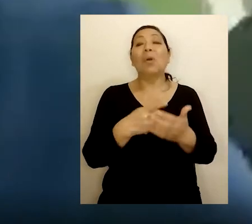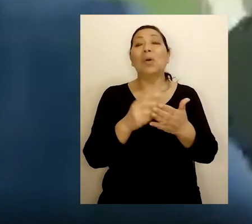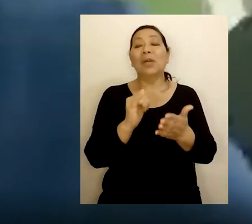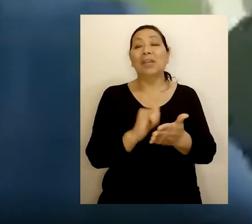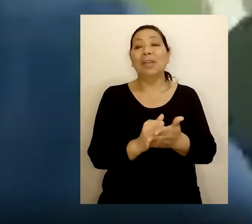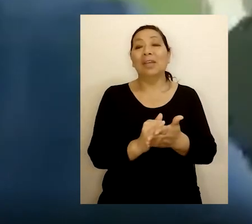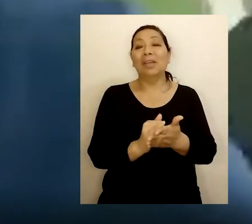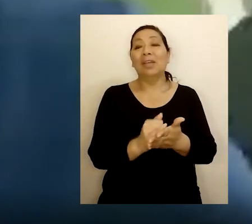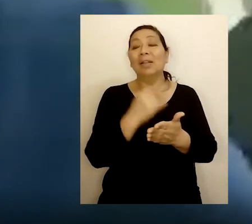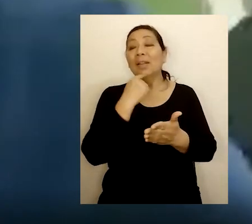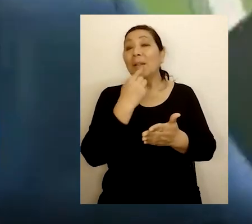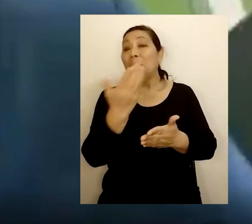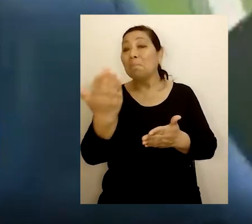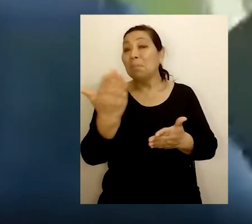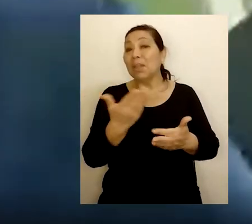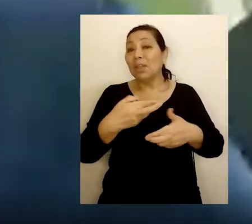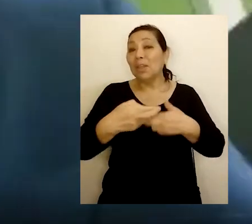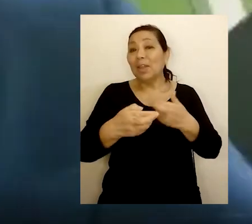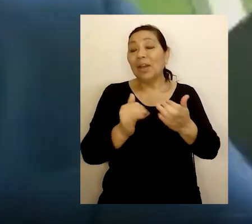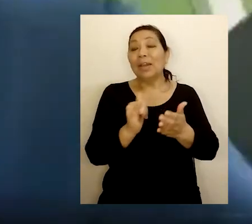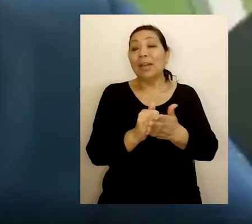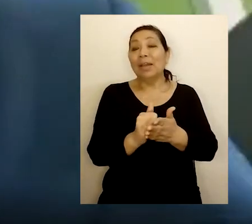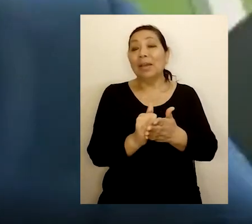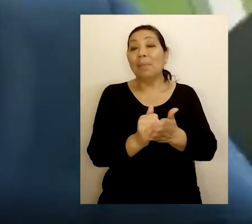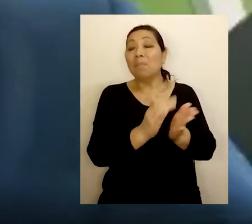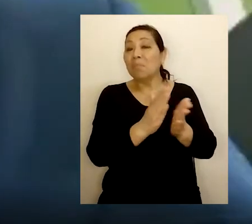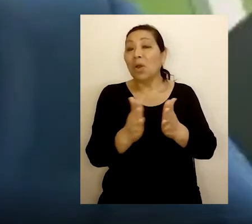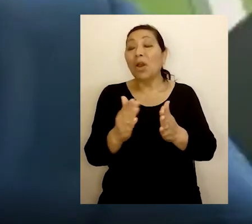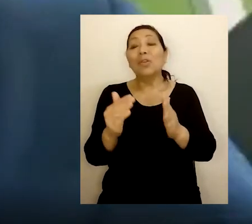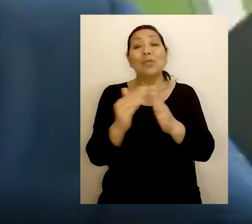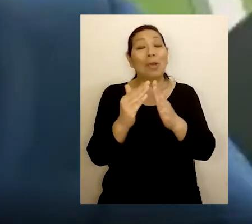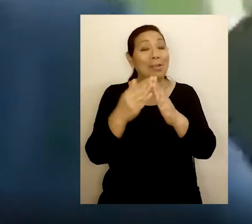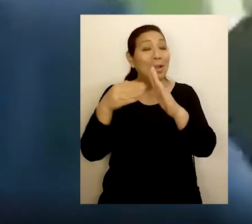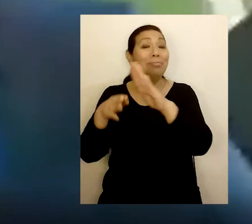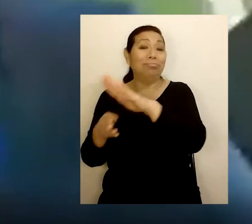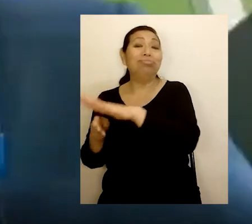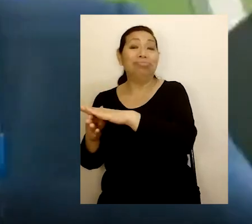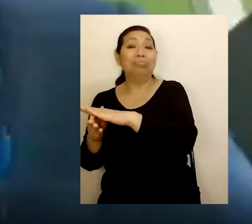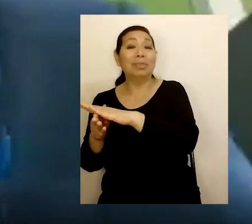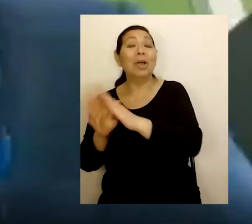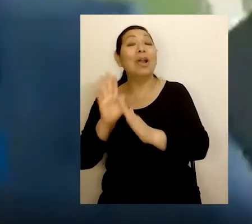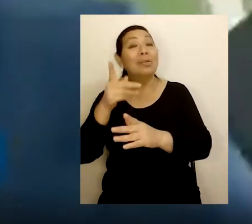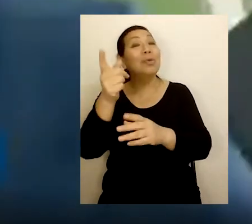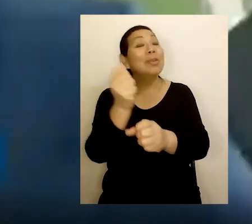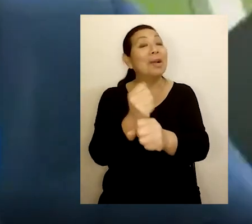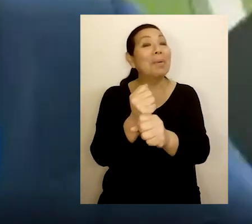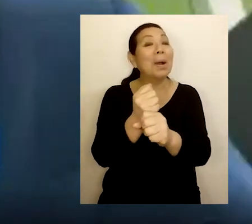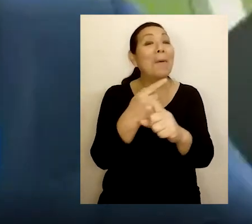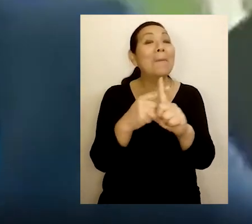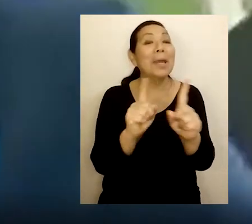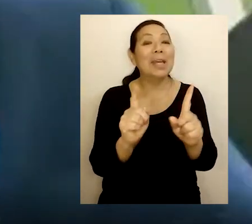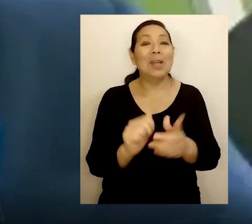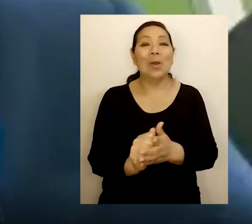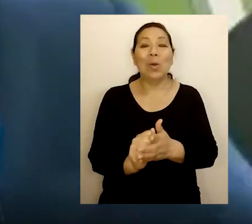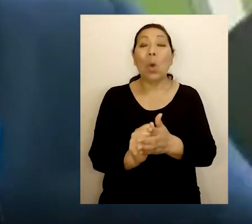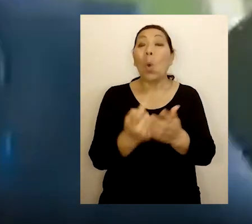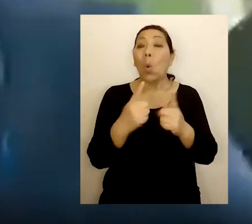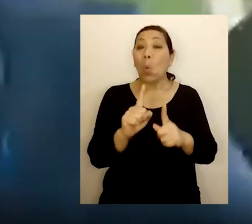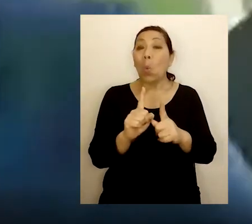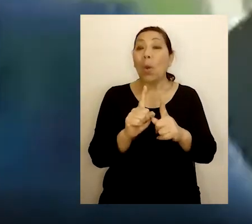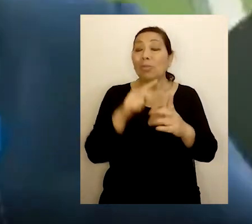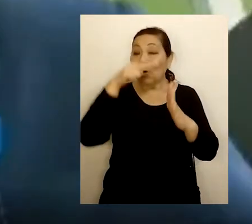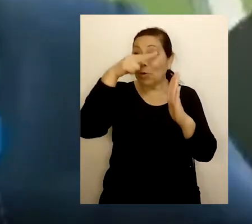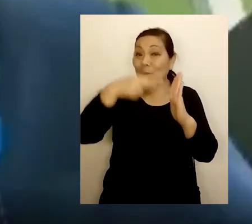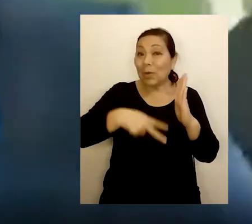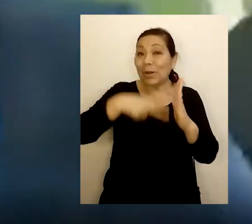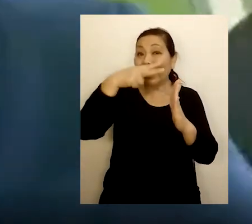tanto incluso no había peligro procesal, es decir, tenía arraigo domiciliario y arraigo laboral. Entonces, sin embargo, uno cuando